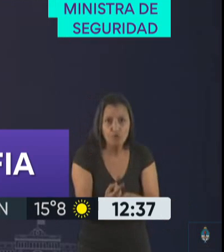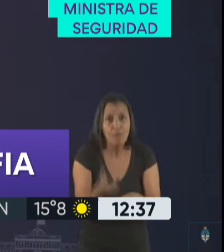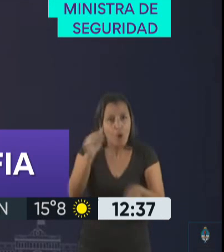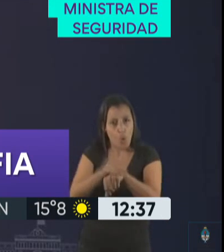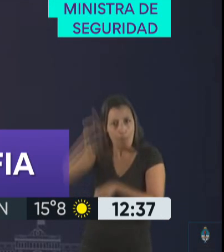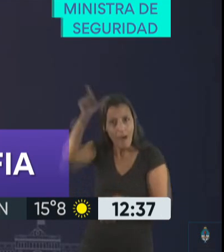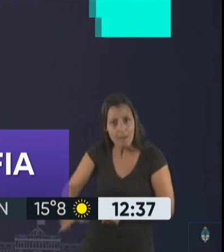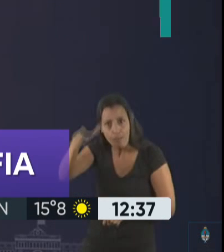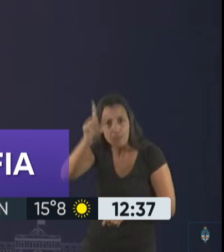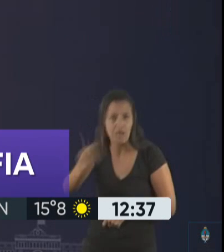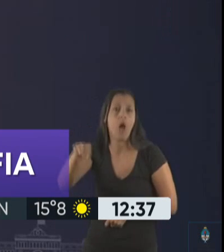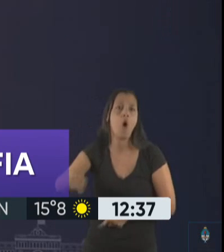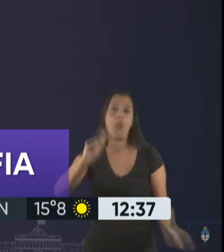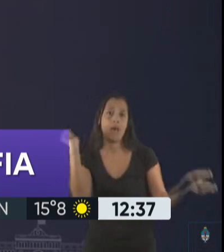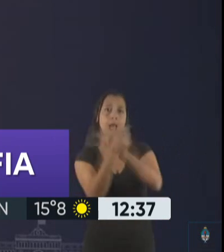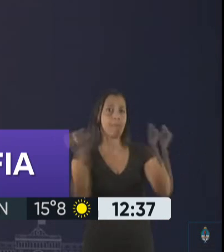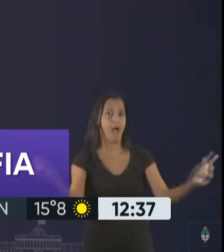Esto cambia.